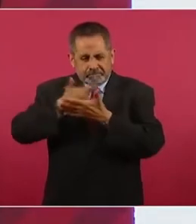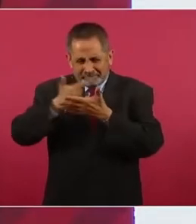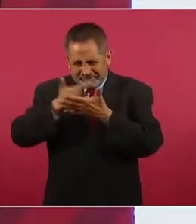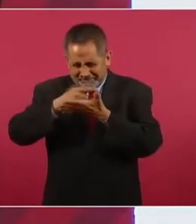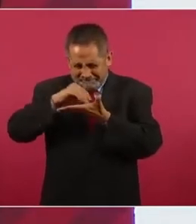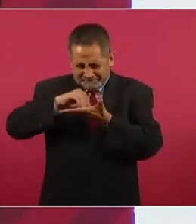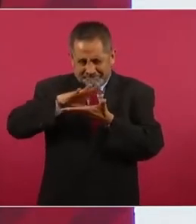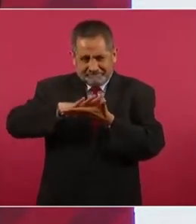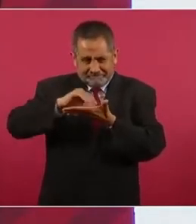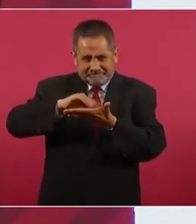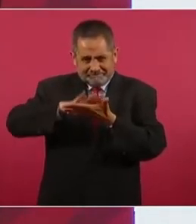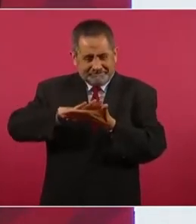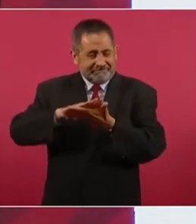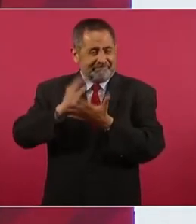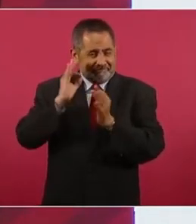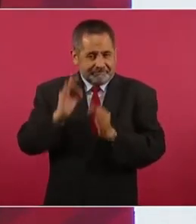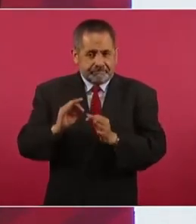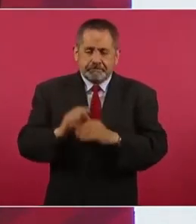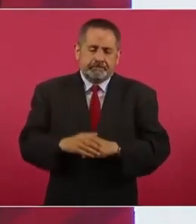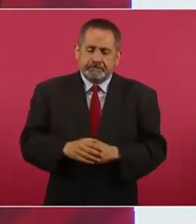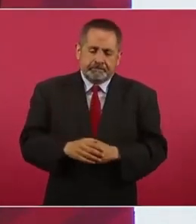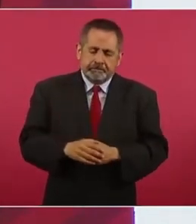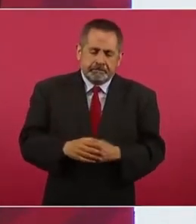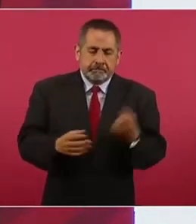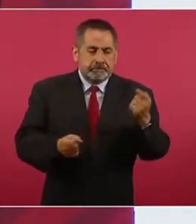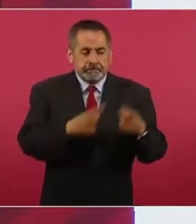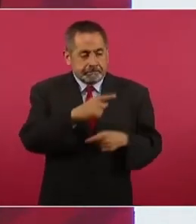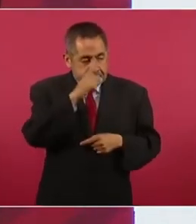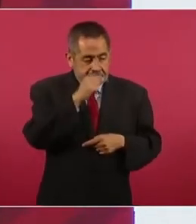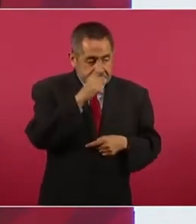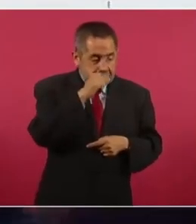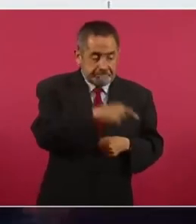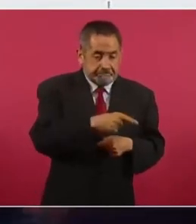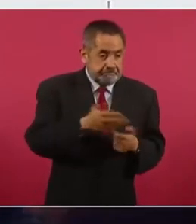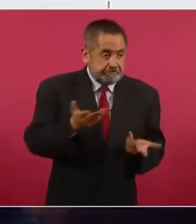los homicidios se registran,